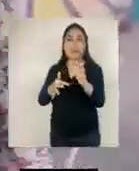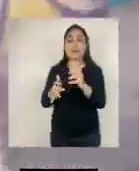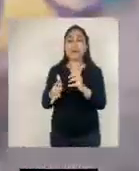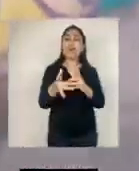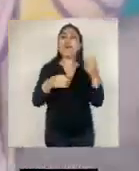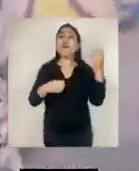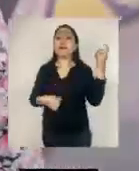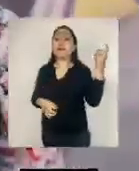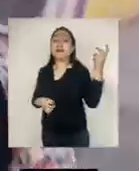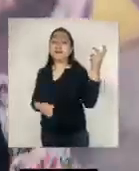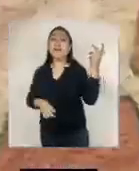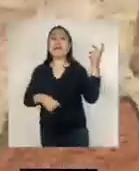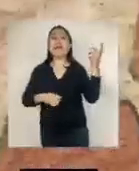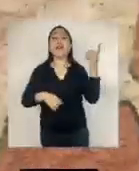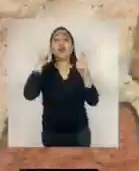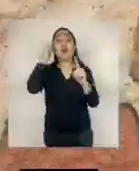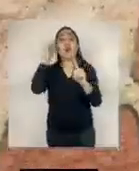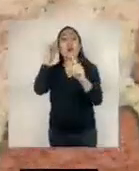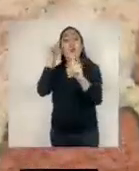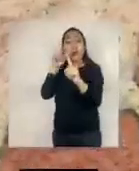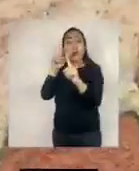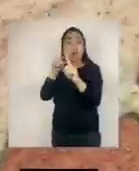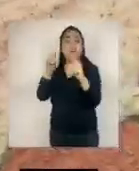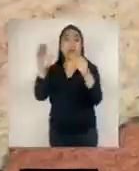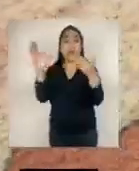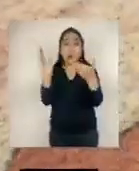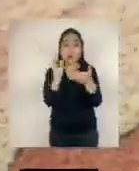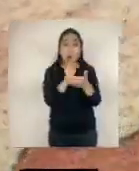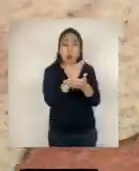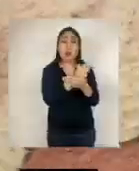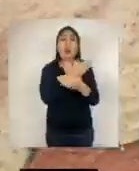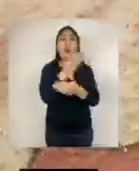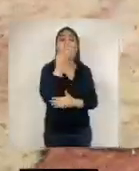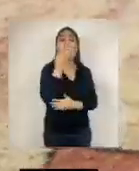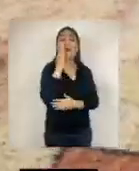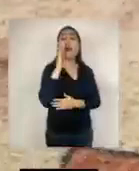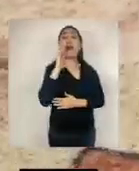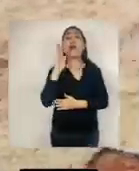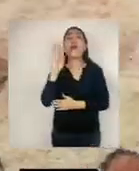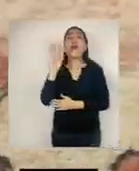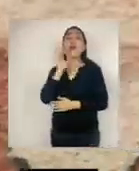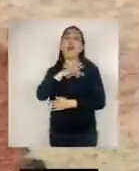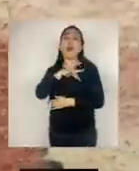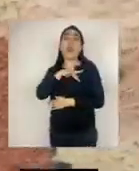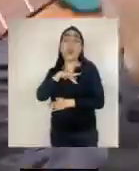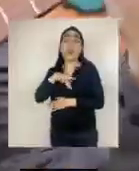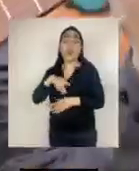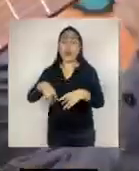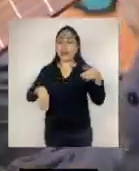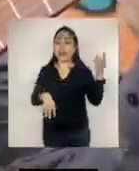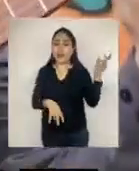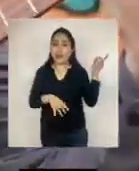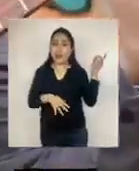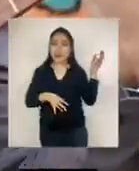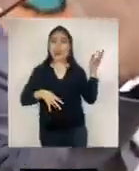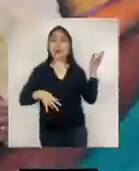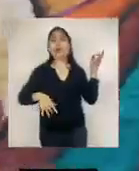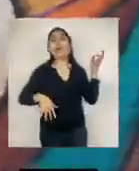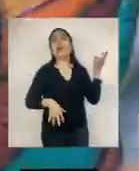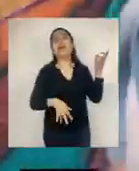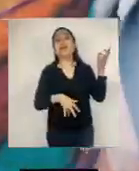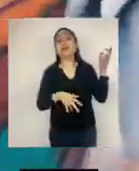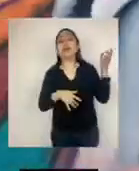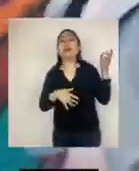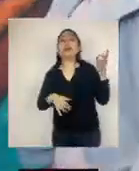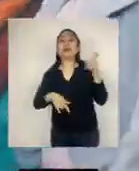y yo venía pensando para acá, cuando me preguntan la constitución, la nueva constitución, yo decía, como a